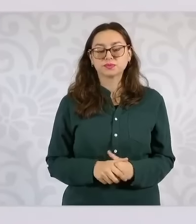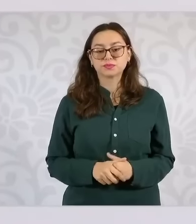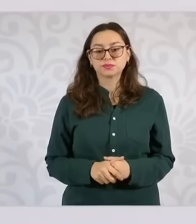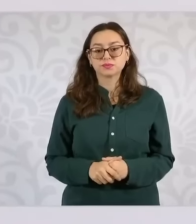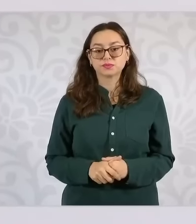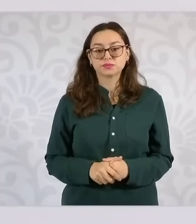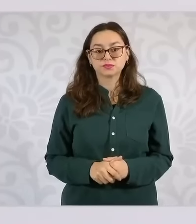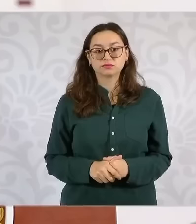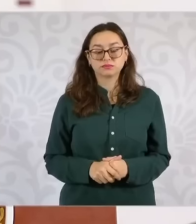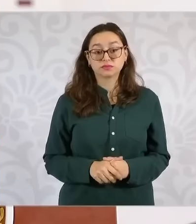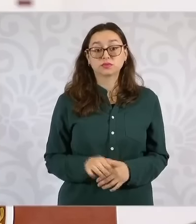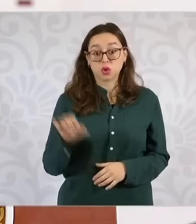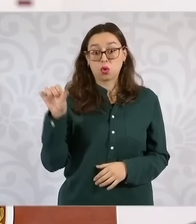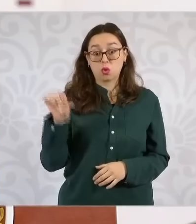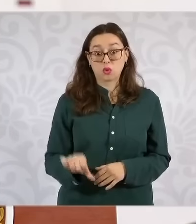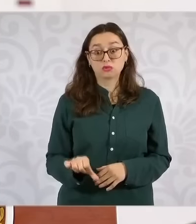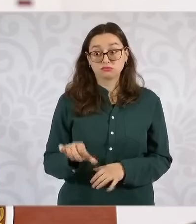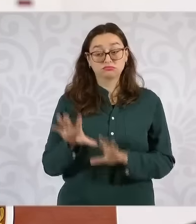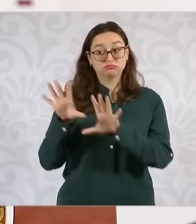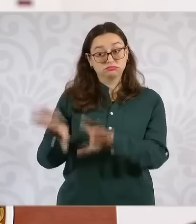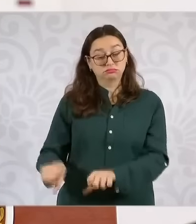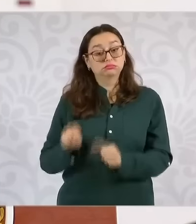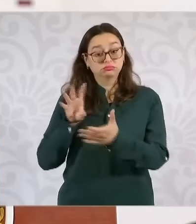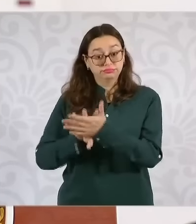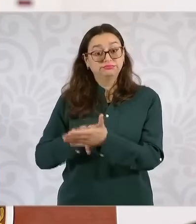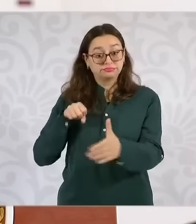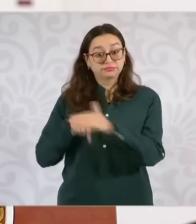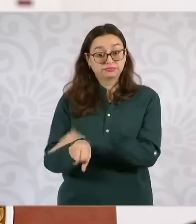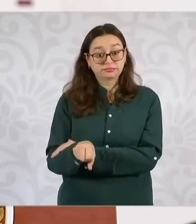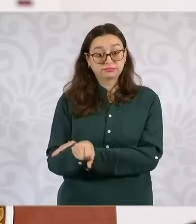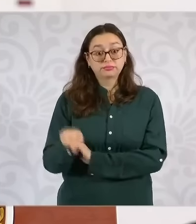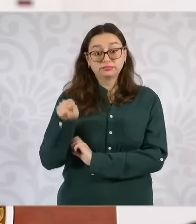una detención del presunto responsable del